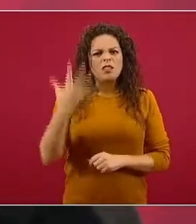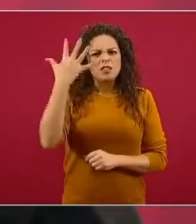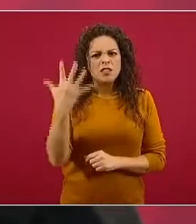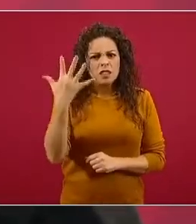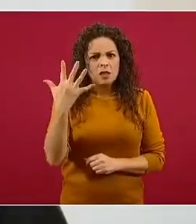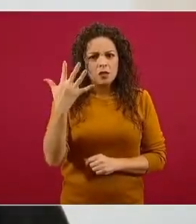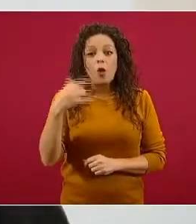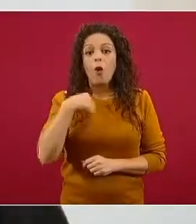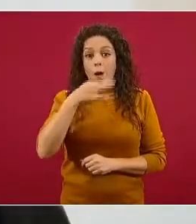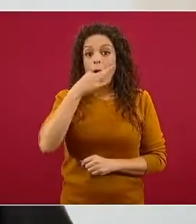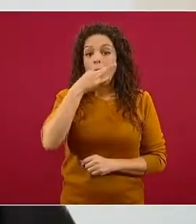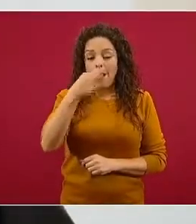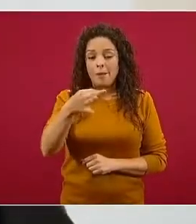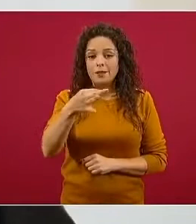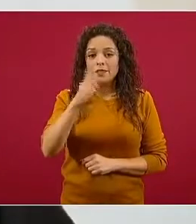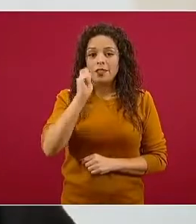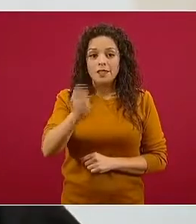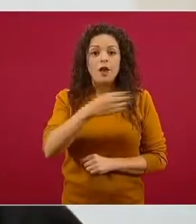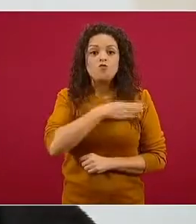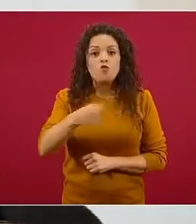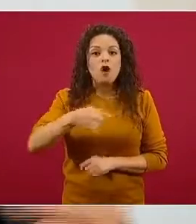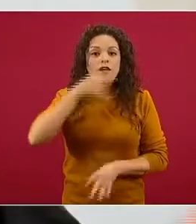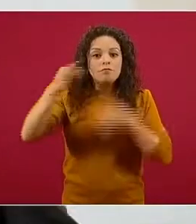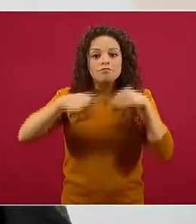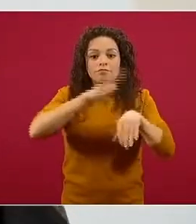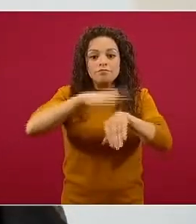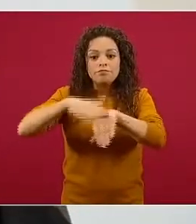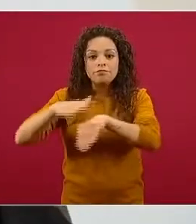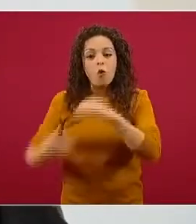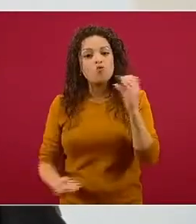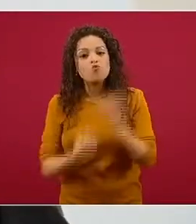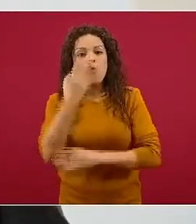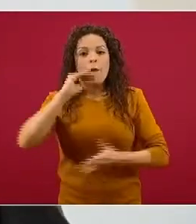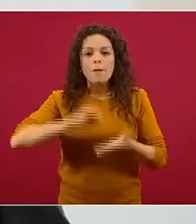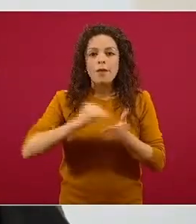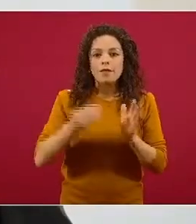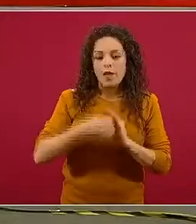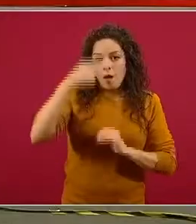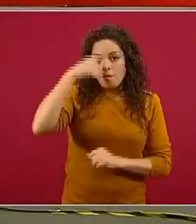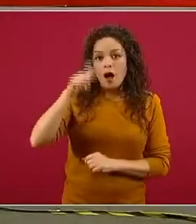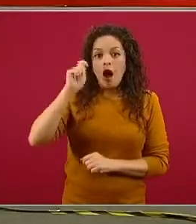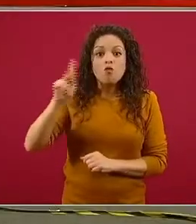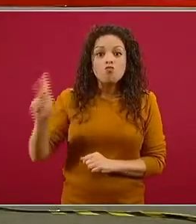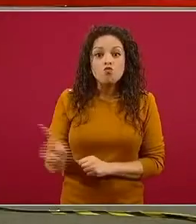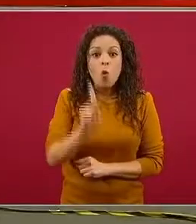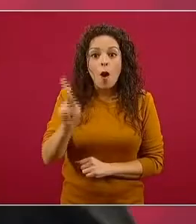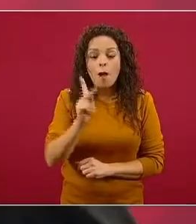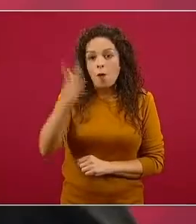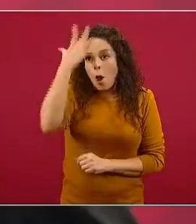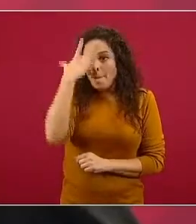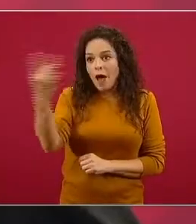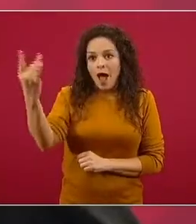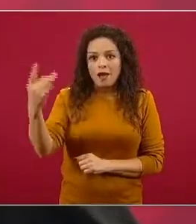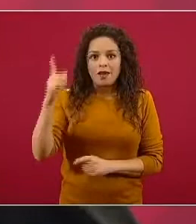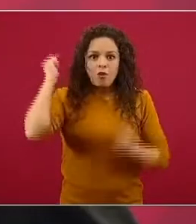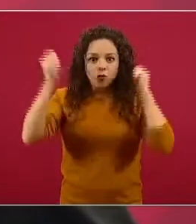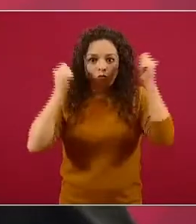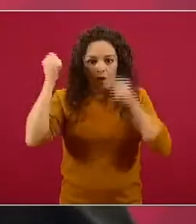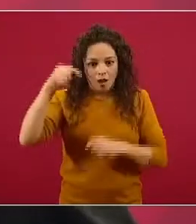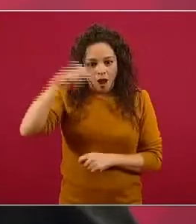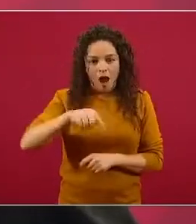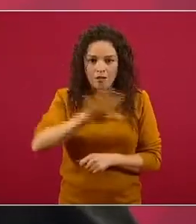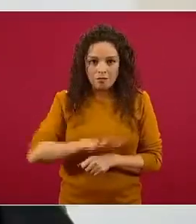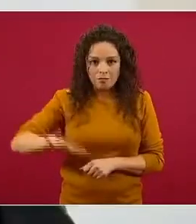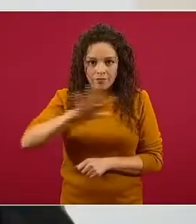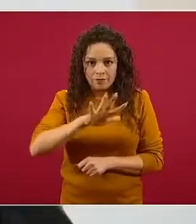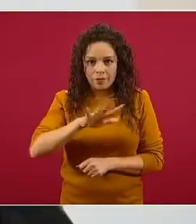buena noticia, verán ustedes la nueva estrategia de pueblos mágicos del turismo interno y que la daremos a conocer